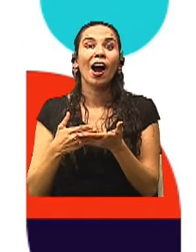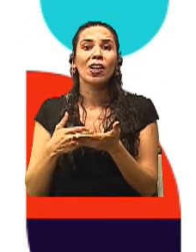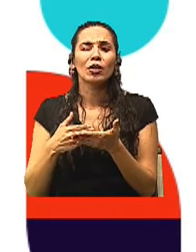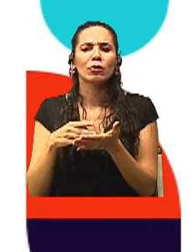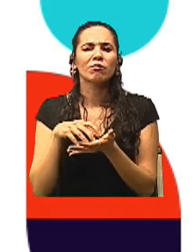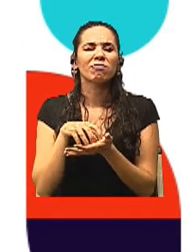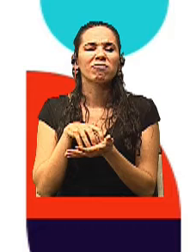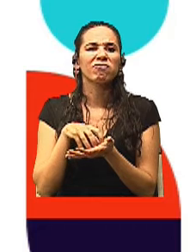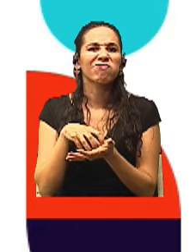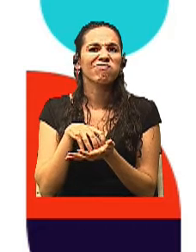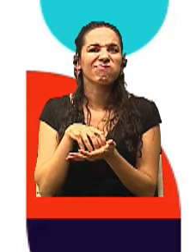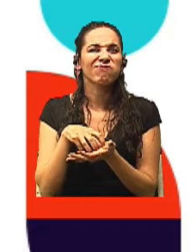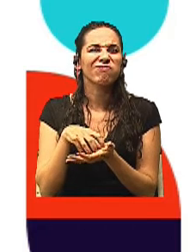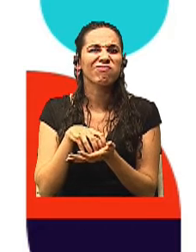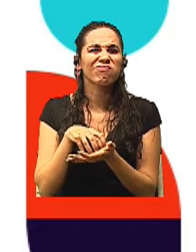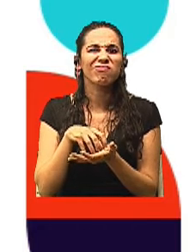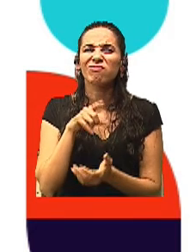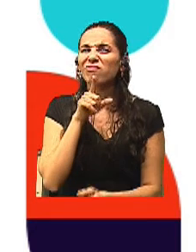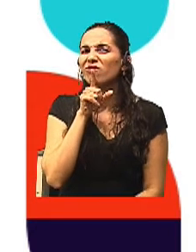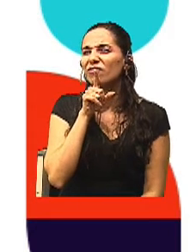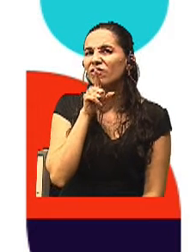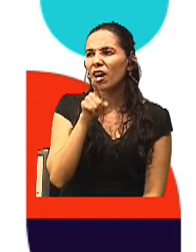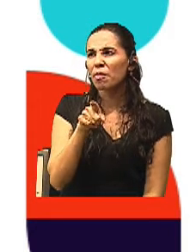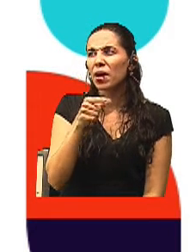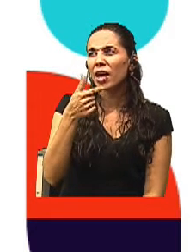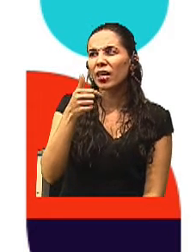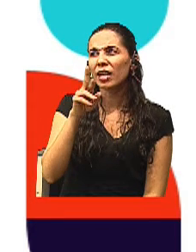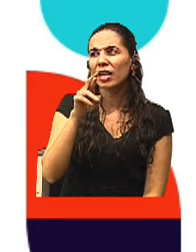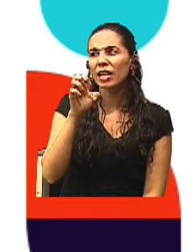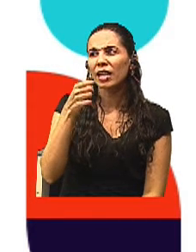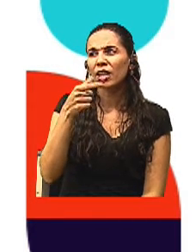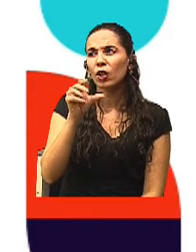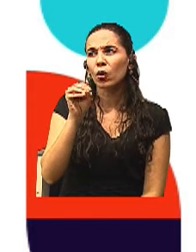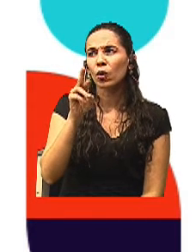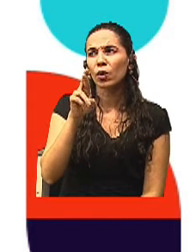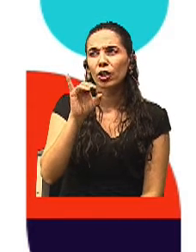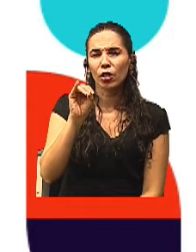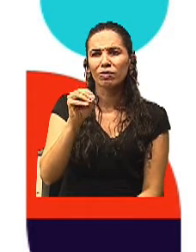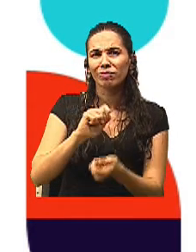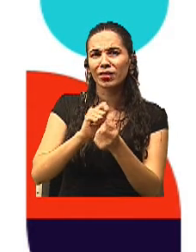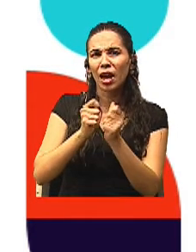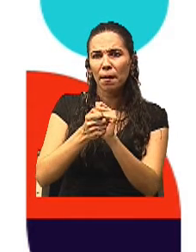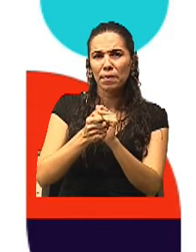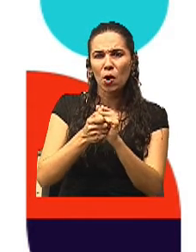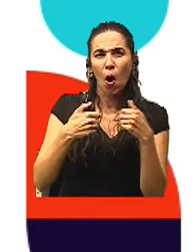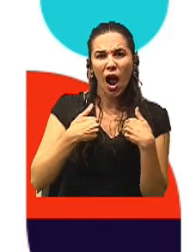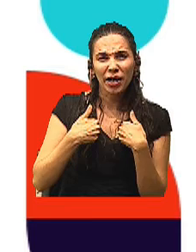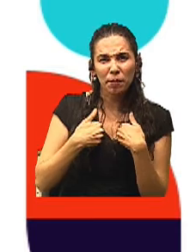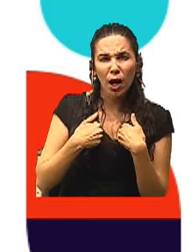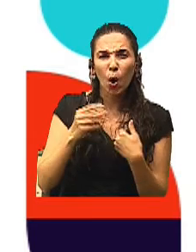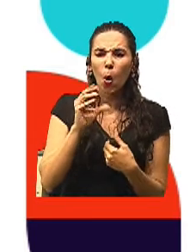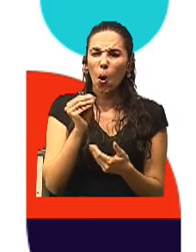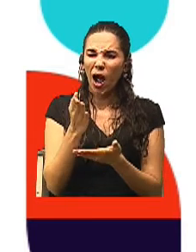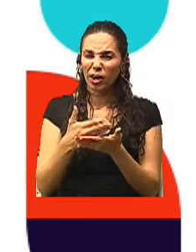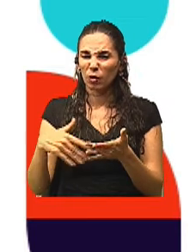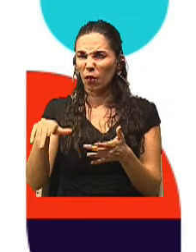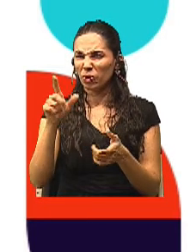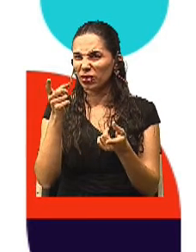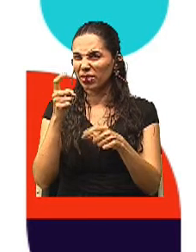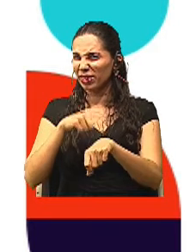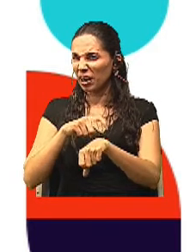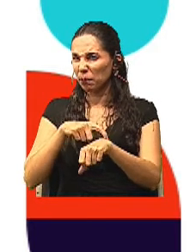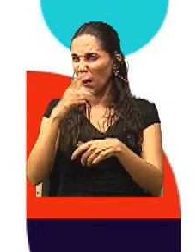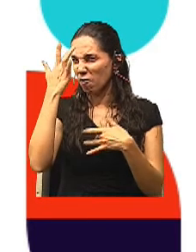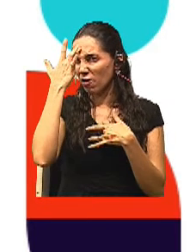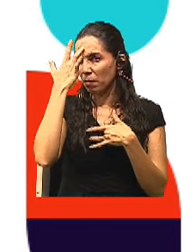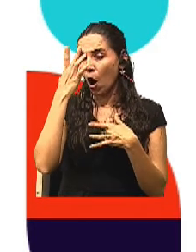duda. ¿Será realmente que Gregorio se convirtió en un insecto? ¿O es que padecía algún tipo de enfermedad? ¿O tuvo